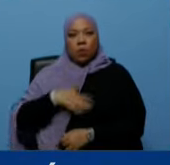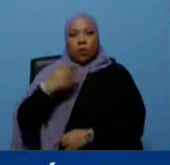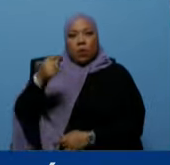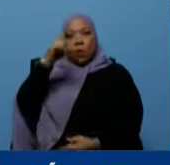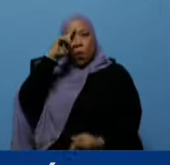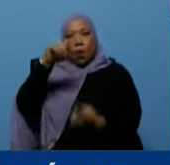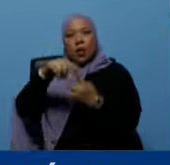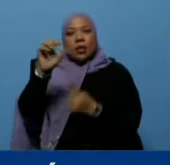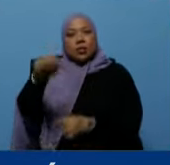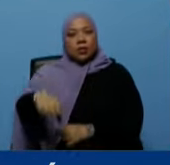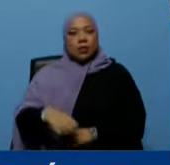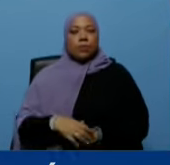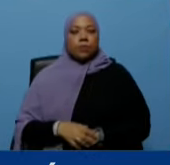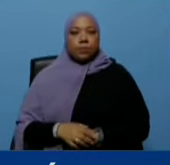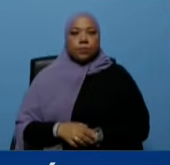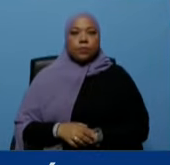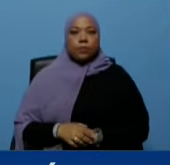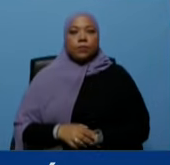lograr.